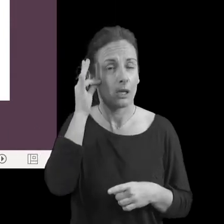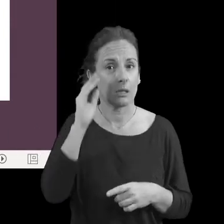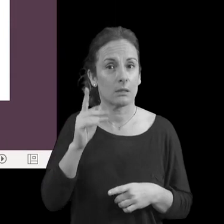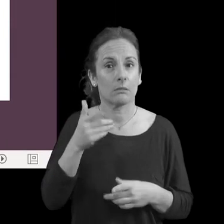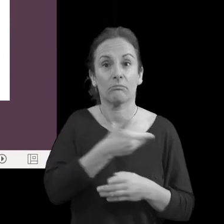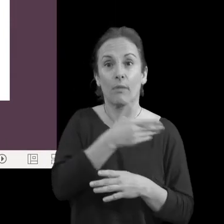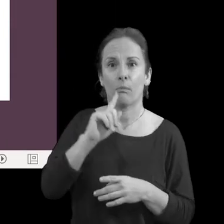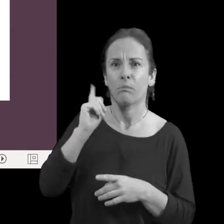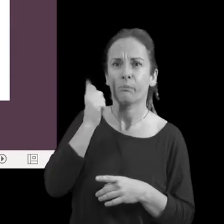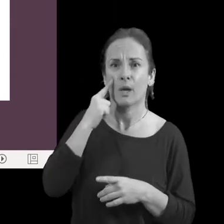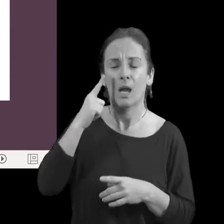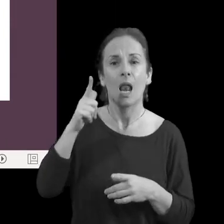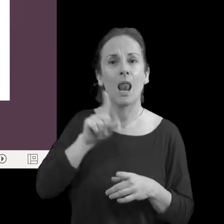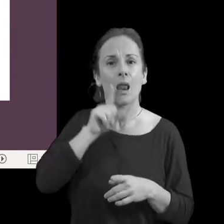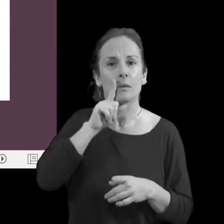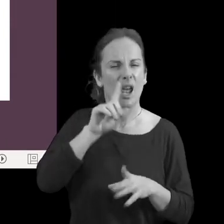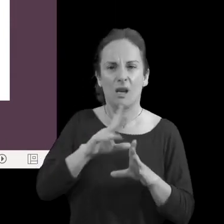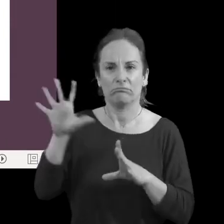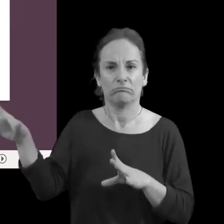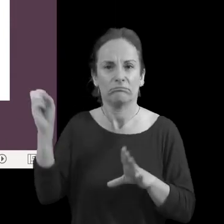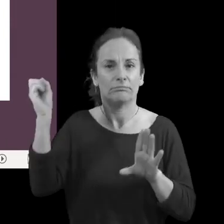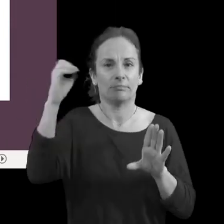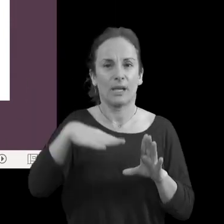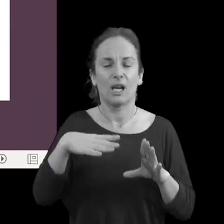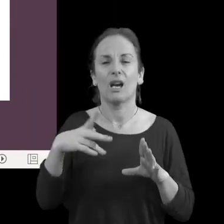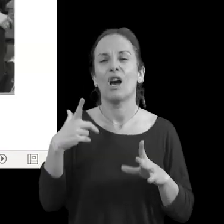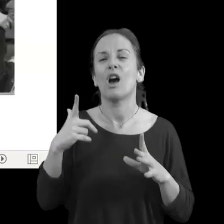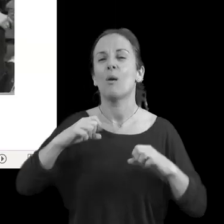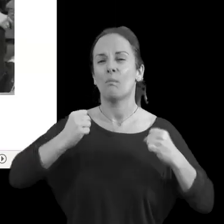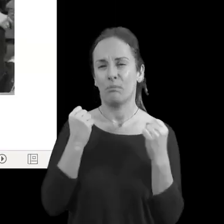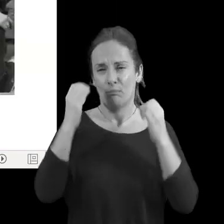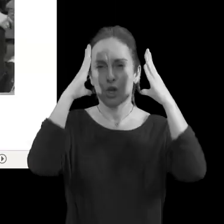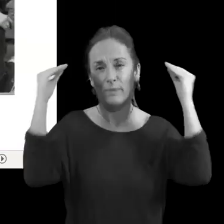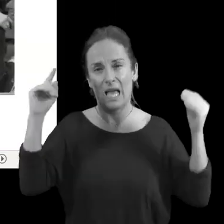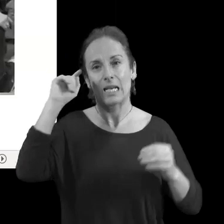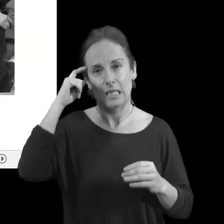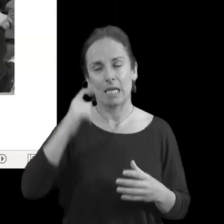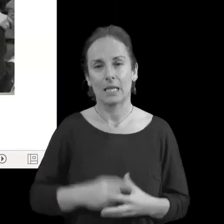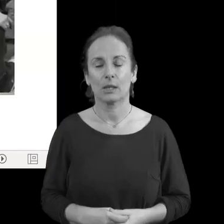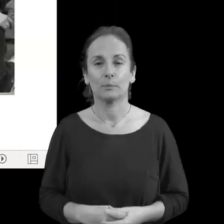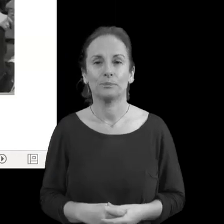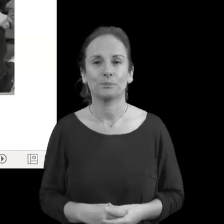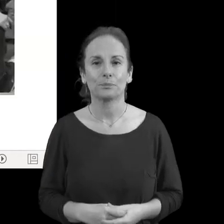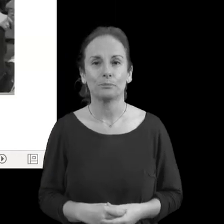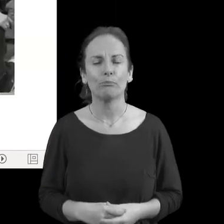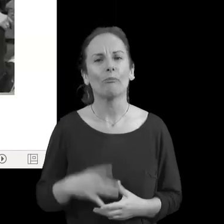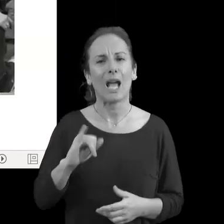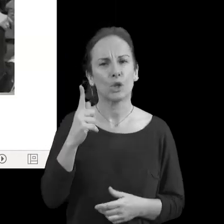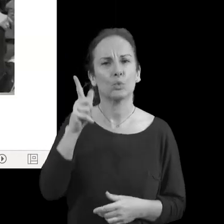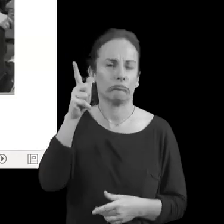encerradas en hospitales psiquiátricos, ¿no? Aquí, no obstante, está un trabajo de una